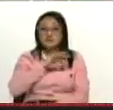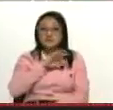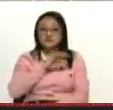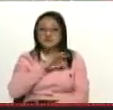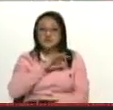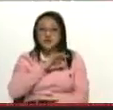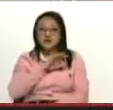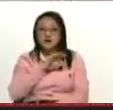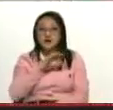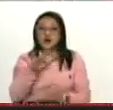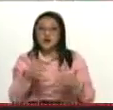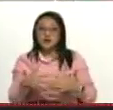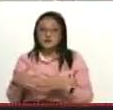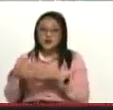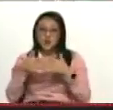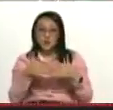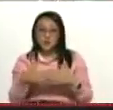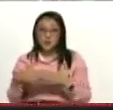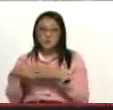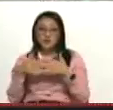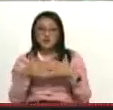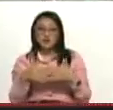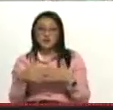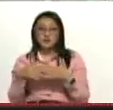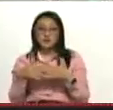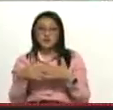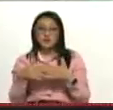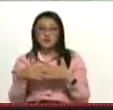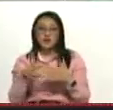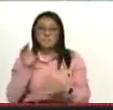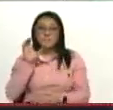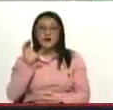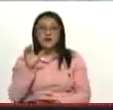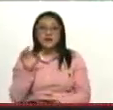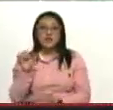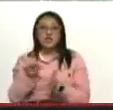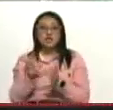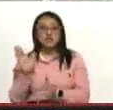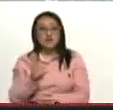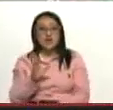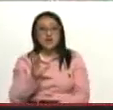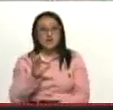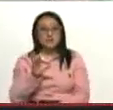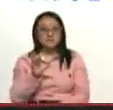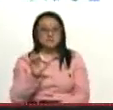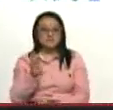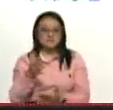a los Estados Unidos de América que es el país de dónde viene